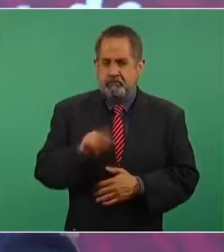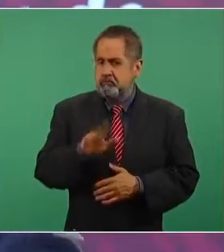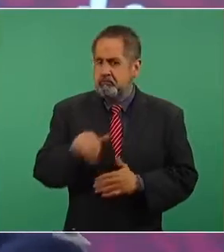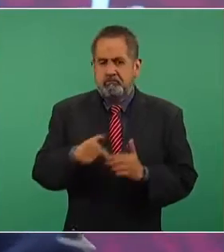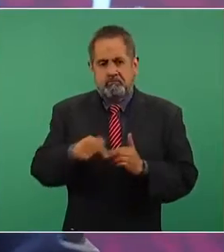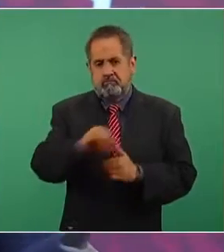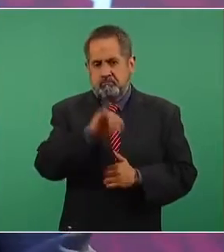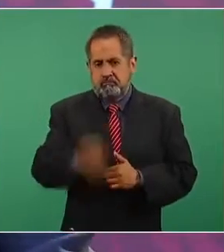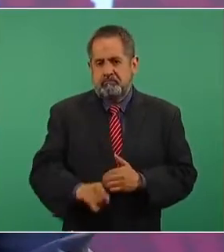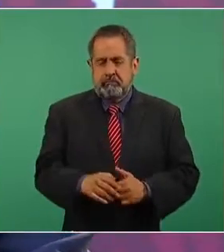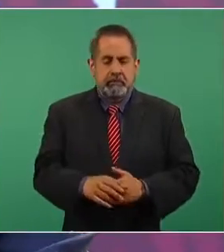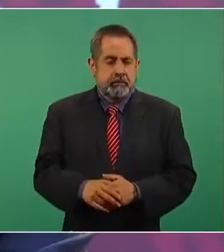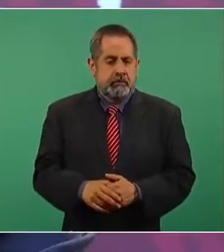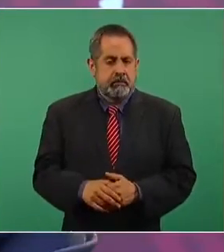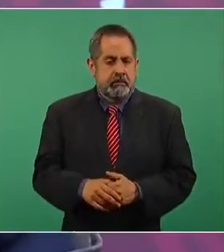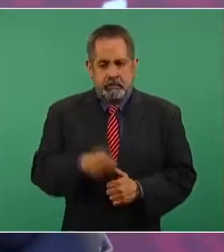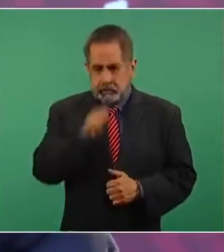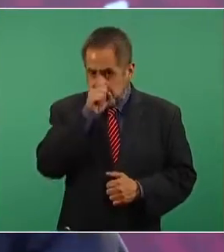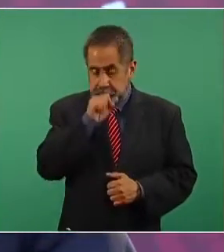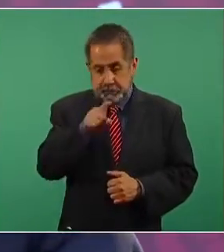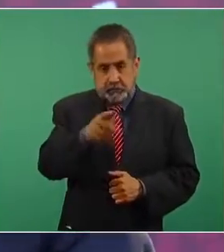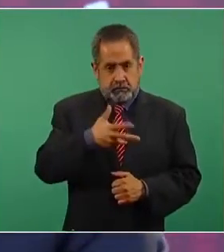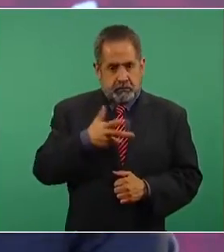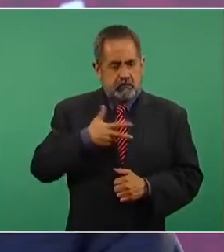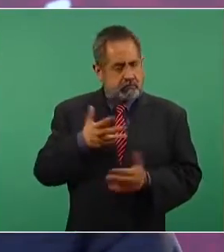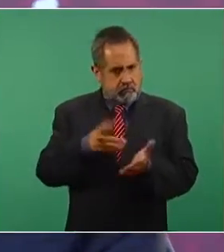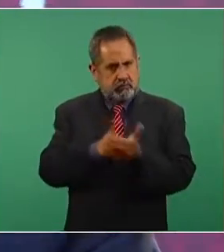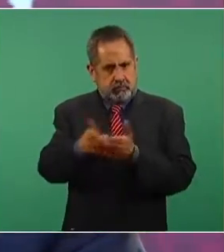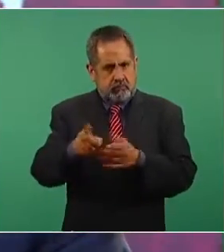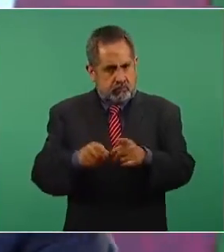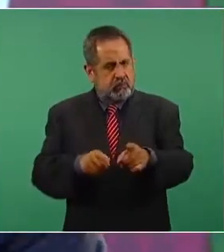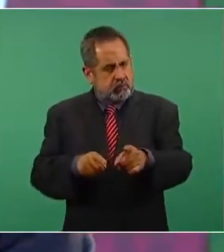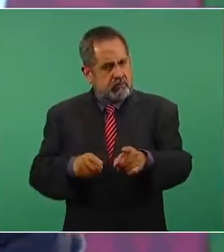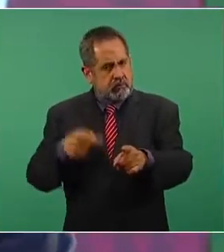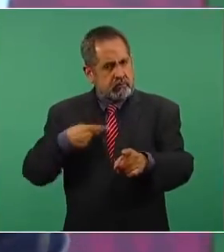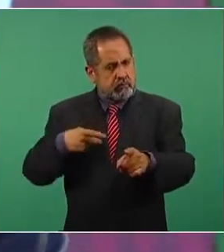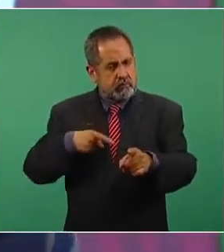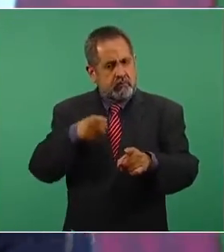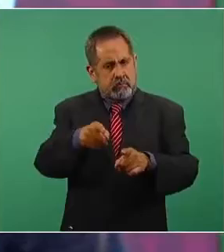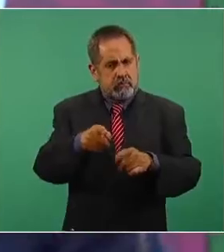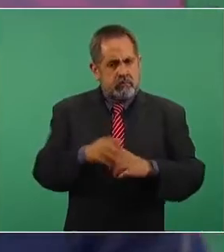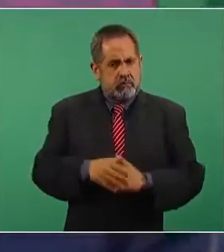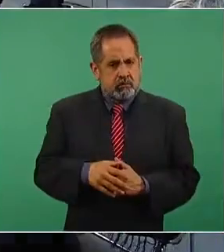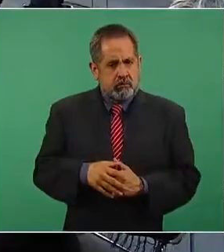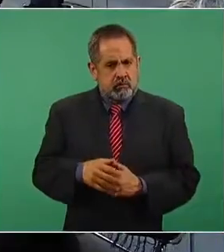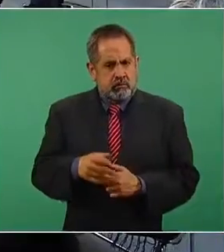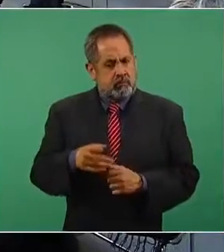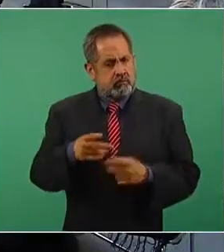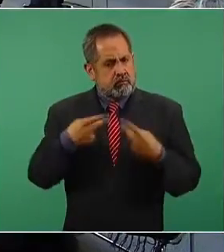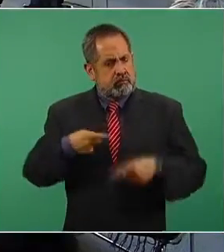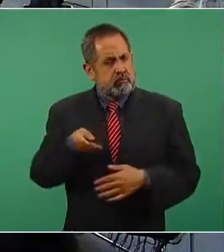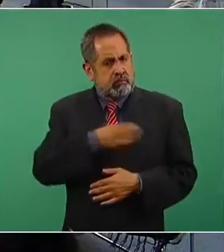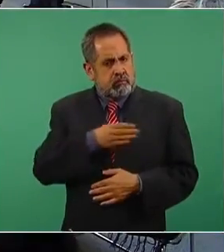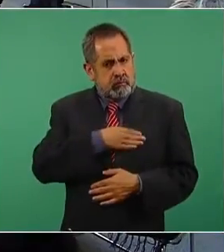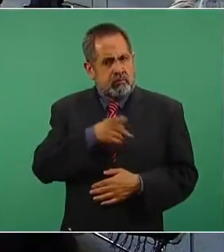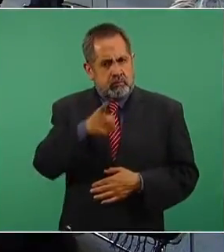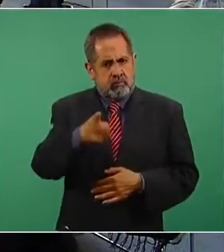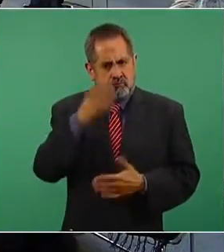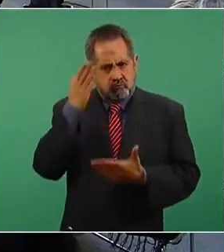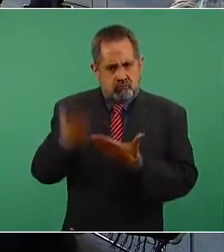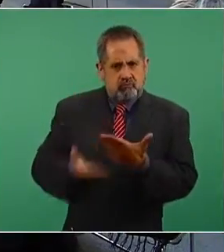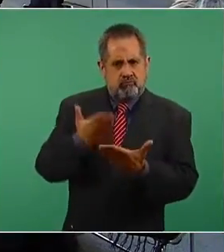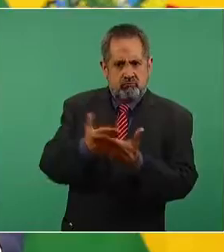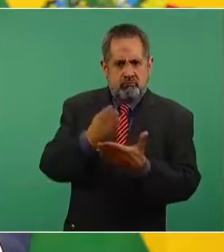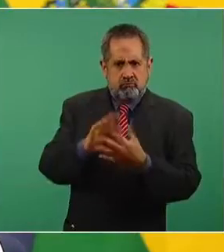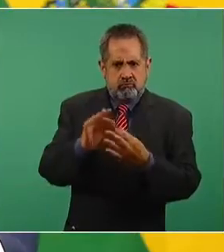Entonces, tú tienes todo el derecho, además tú eres una persona de buena fe, de plantear estas